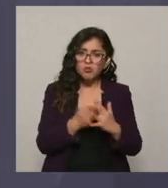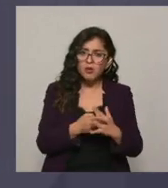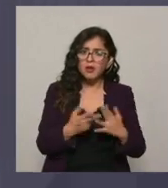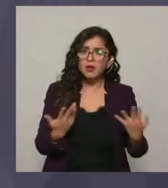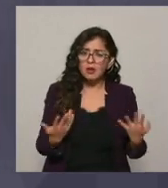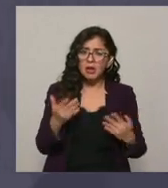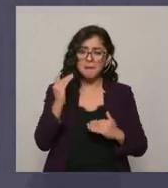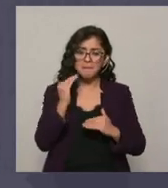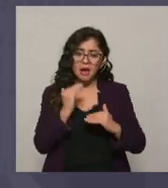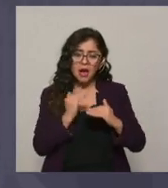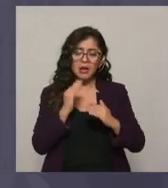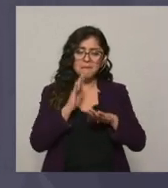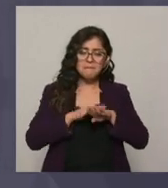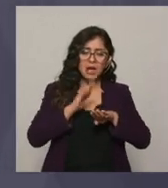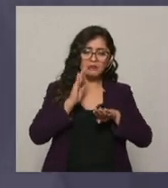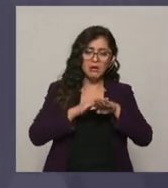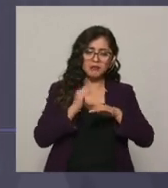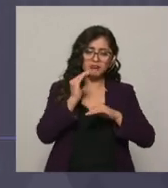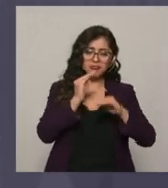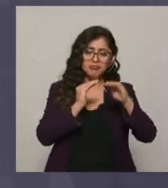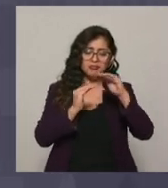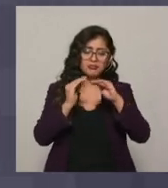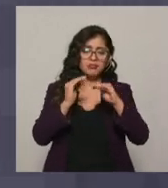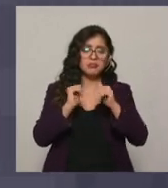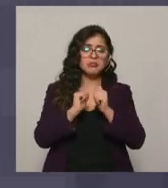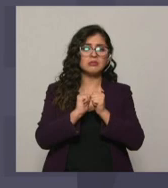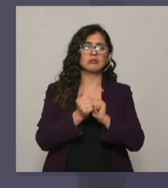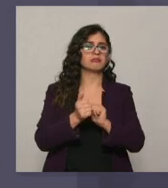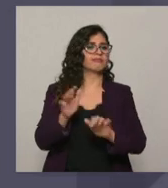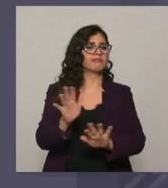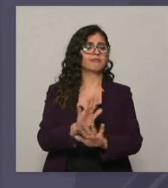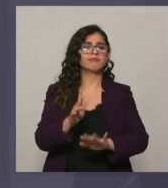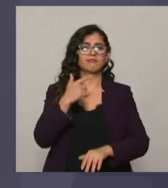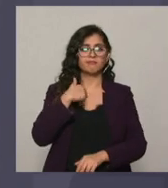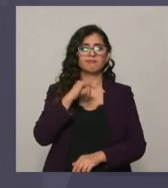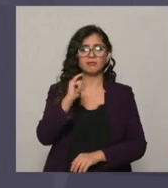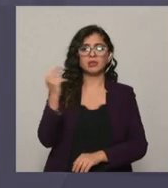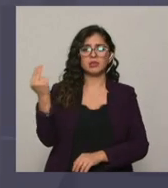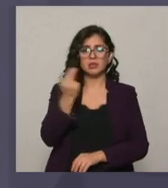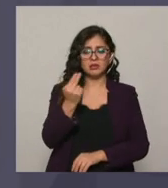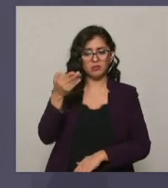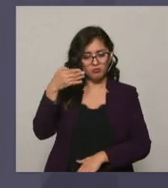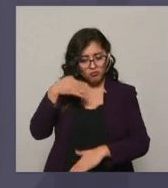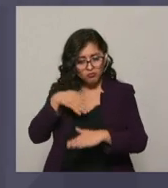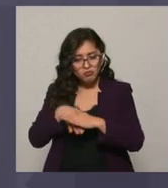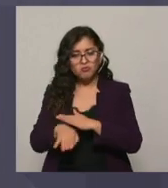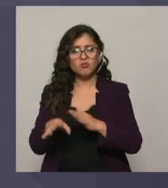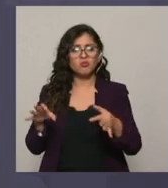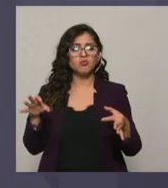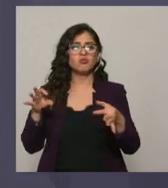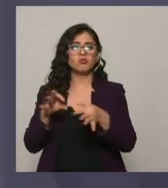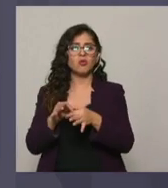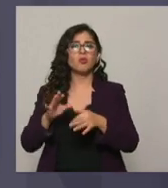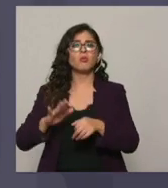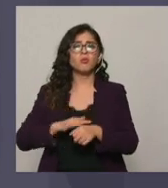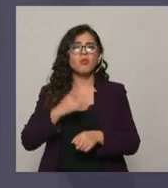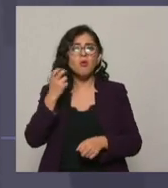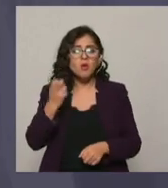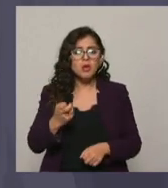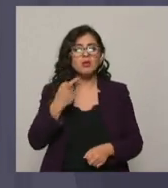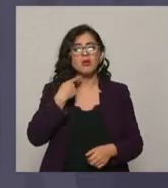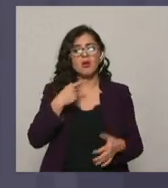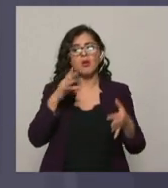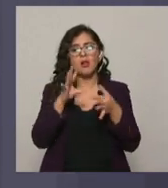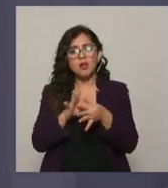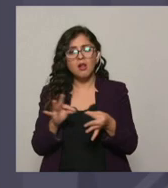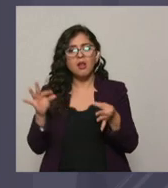ido escalando, pues es cuando yo solicito el ingreso al mecanismo, y desde entonces empiezo a decirles, miren lo